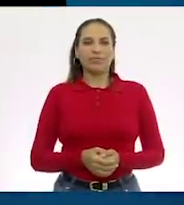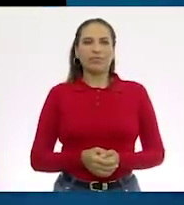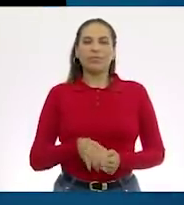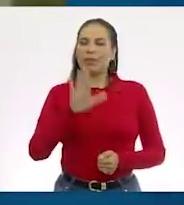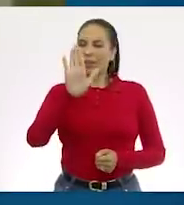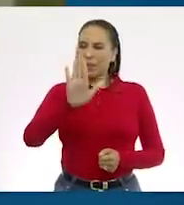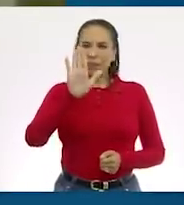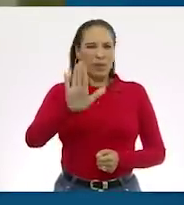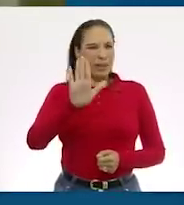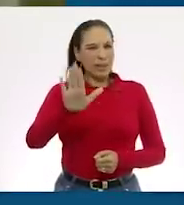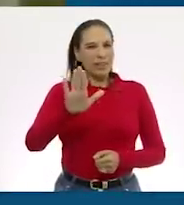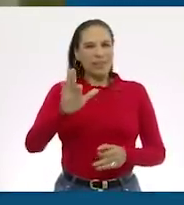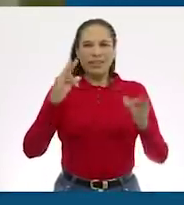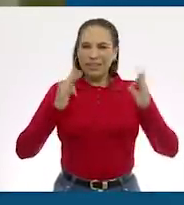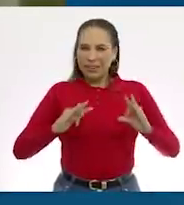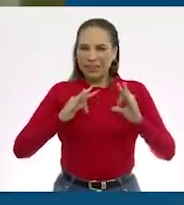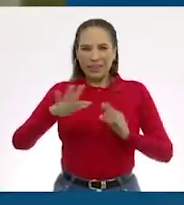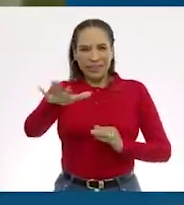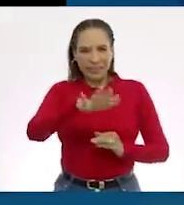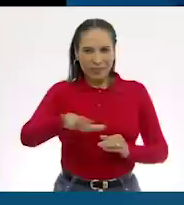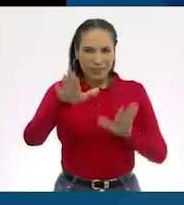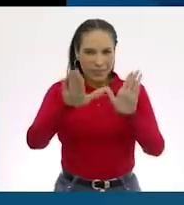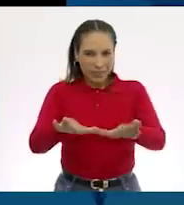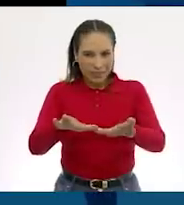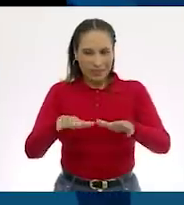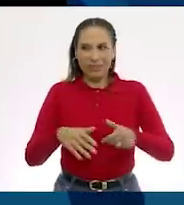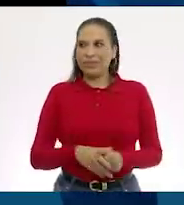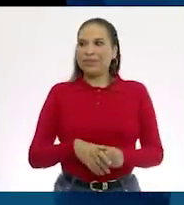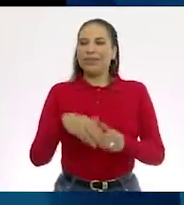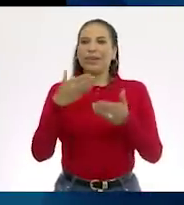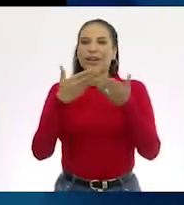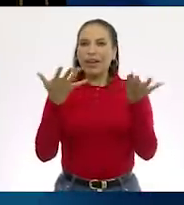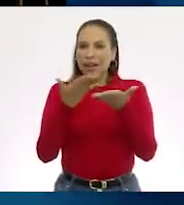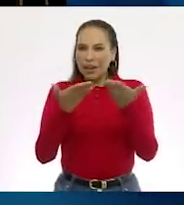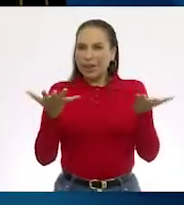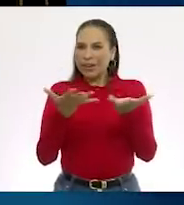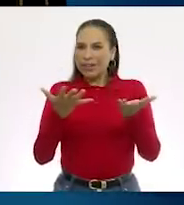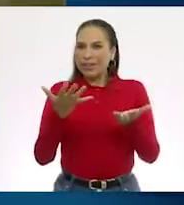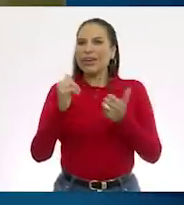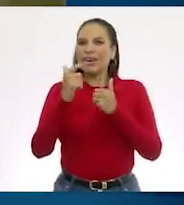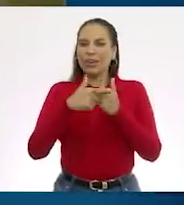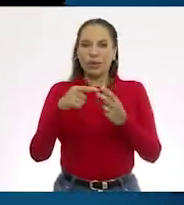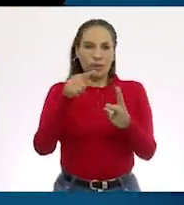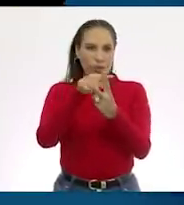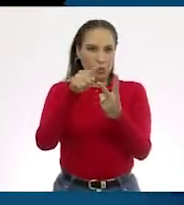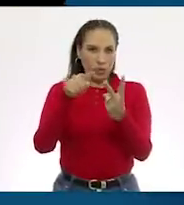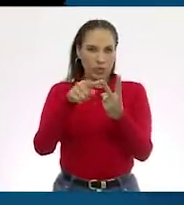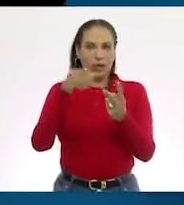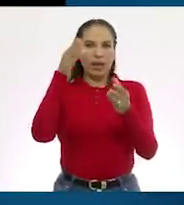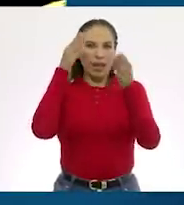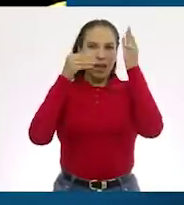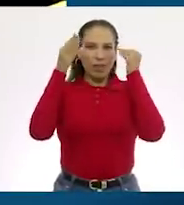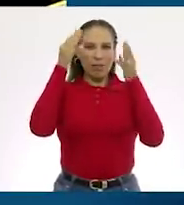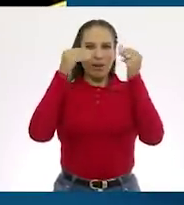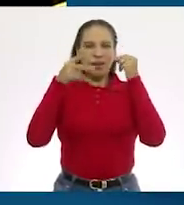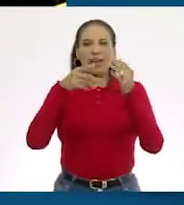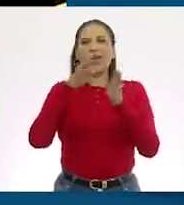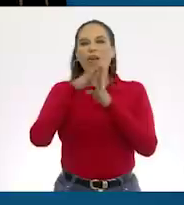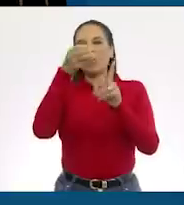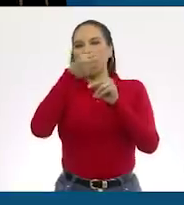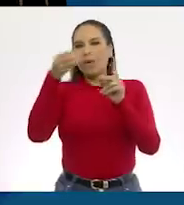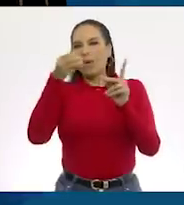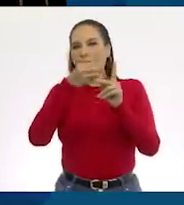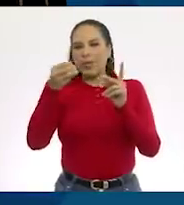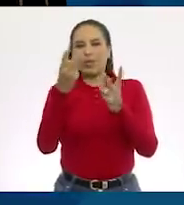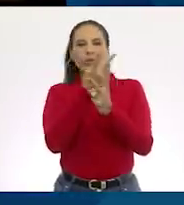Sí. A ver, tranquilos, niños, tranquilos. Vamos a hacer algo, ¿sí? Las dos se van a aprender un diálogo y mañana les vamos a